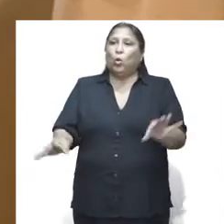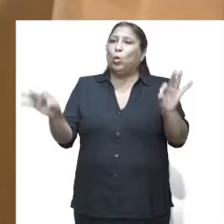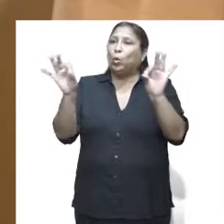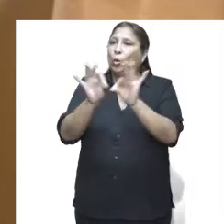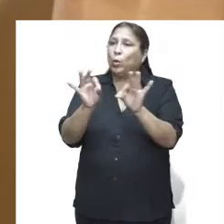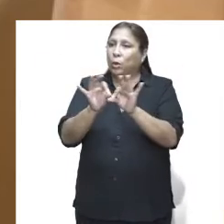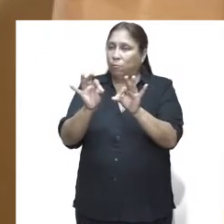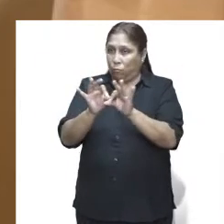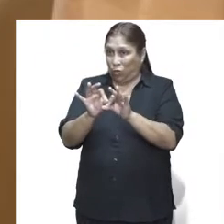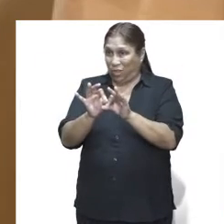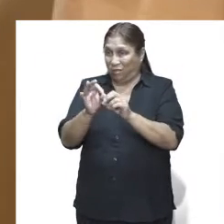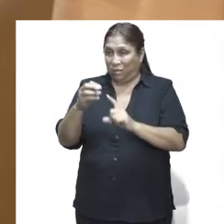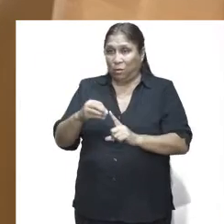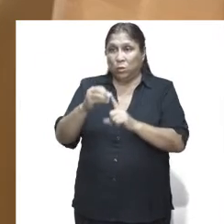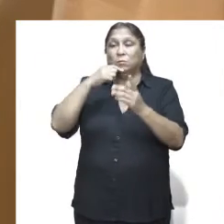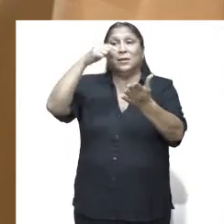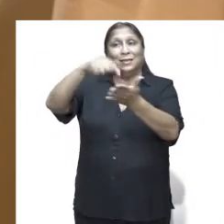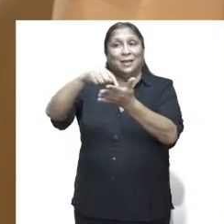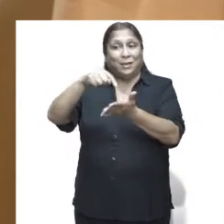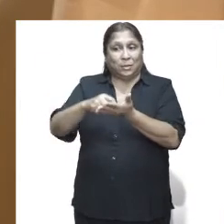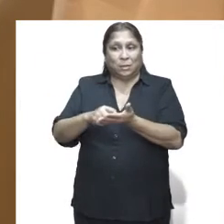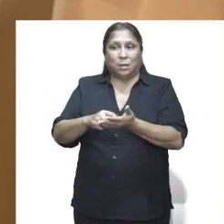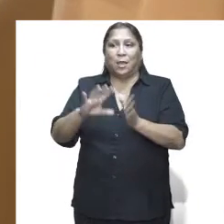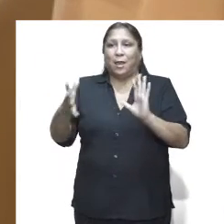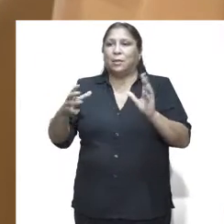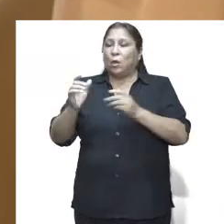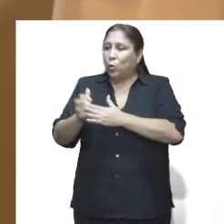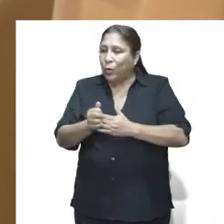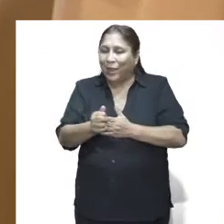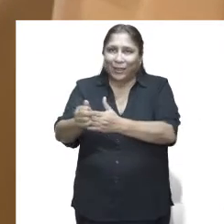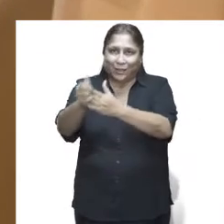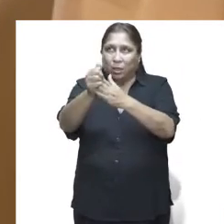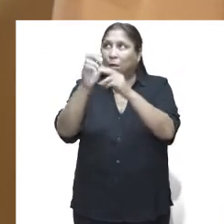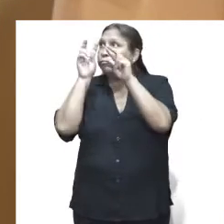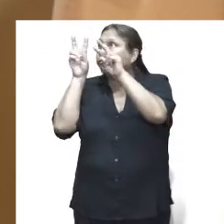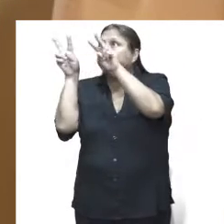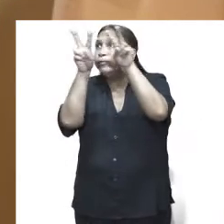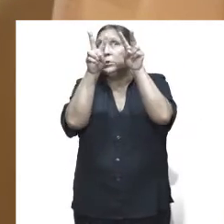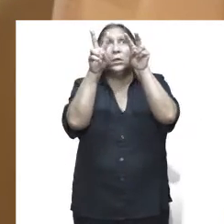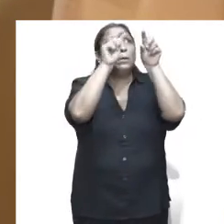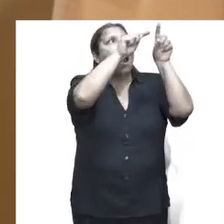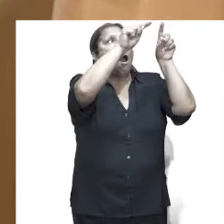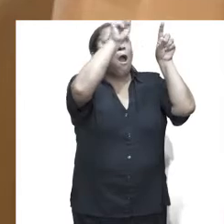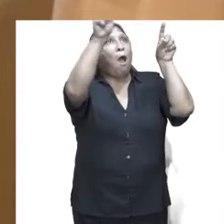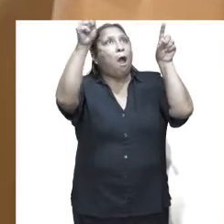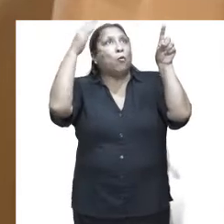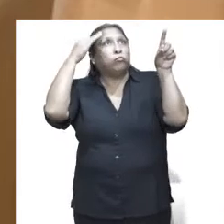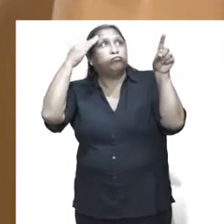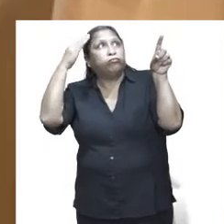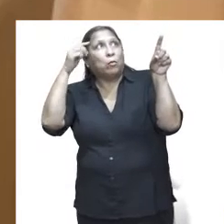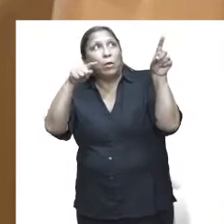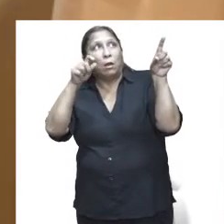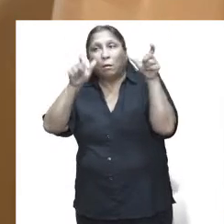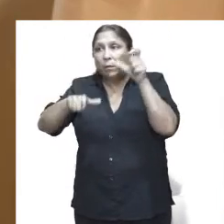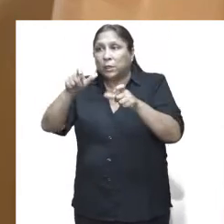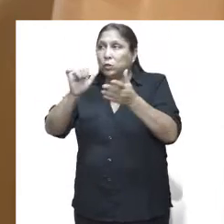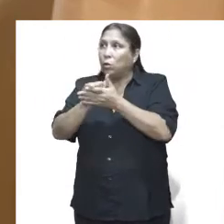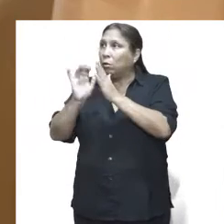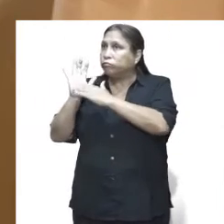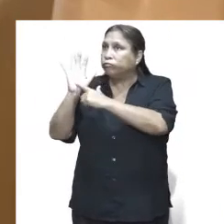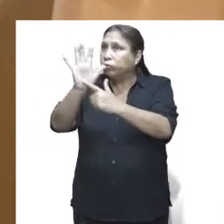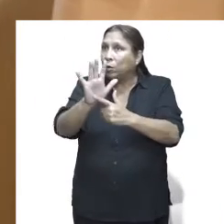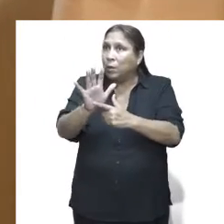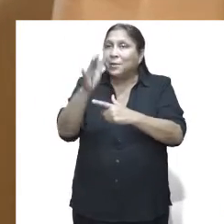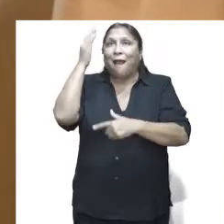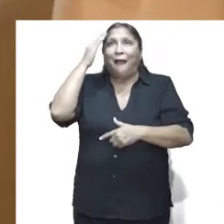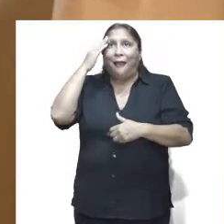diferencia es que haya una orientación visible, ya sea con una persona o ya sea con alguna señal, ¿no?, que